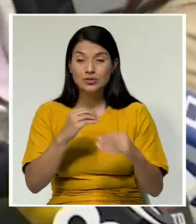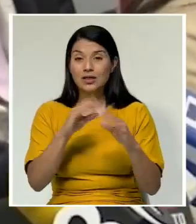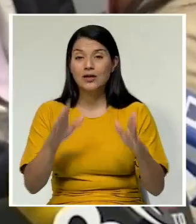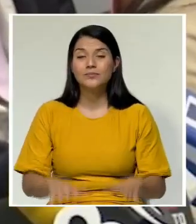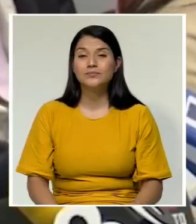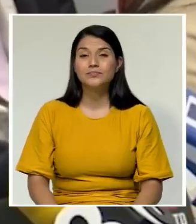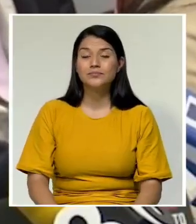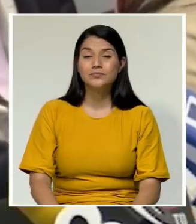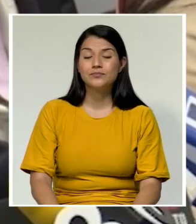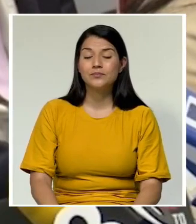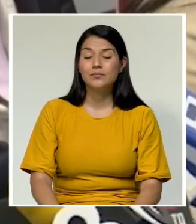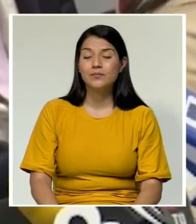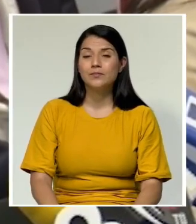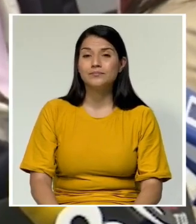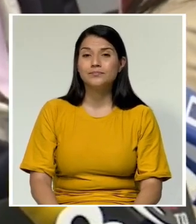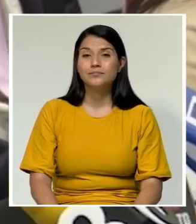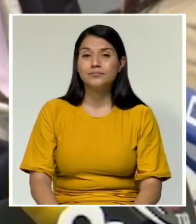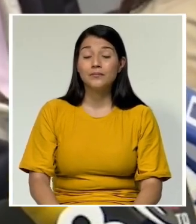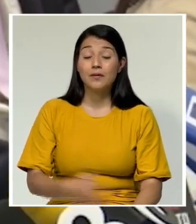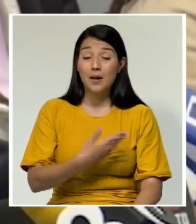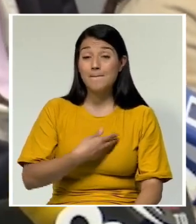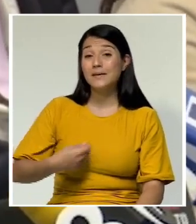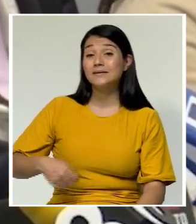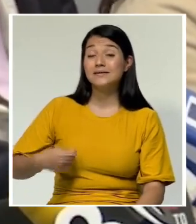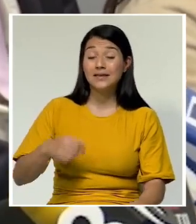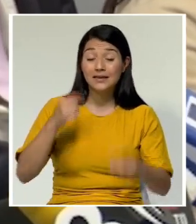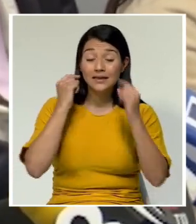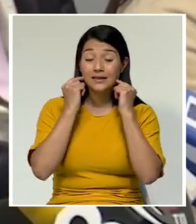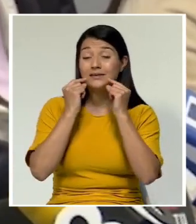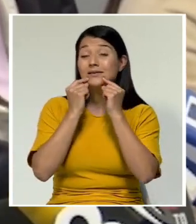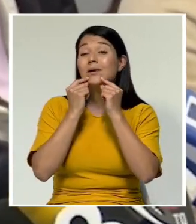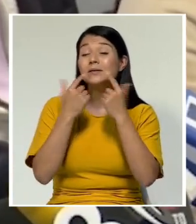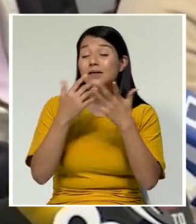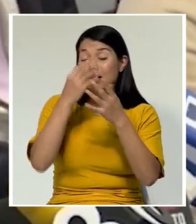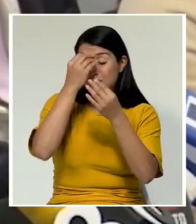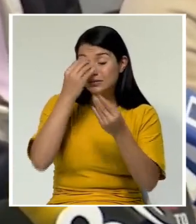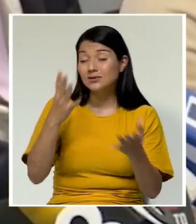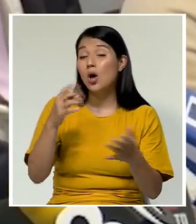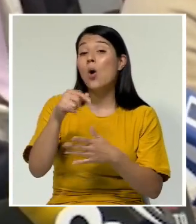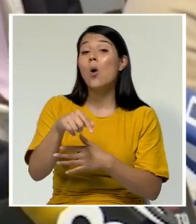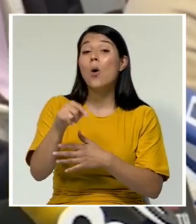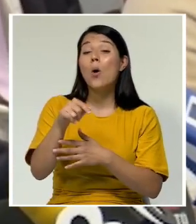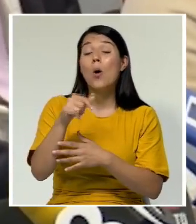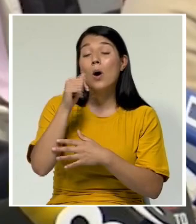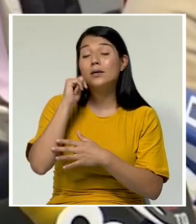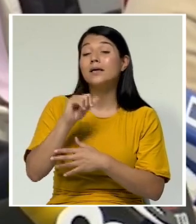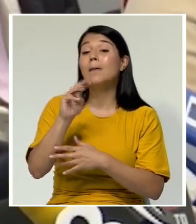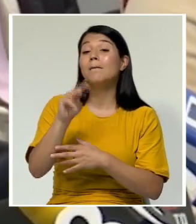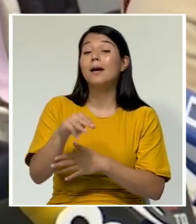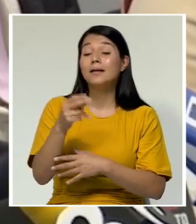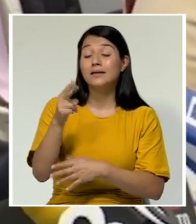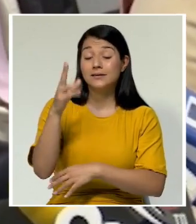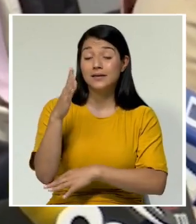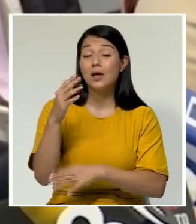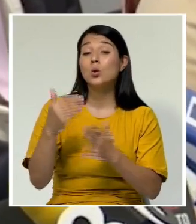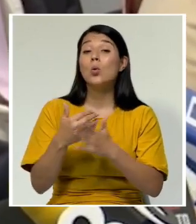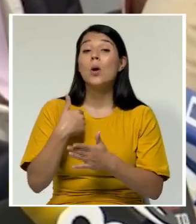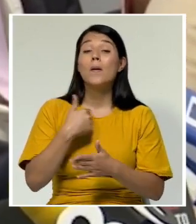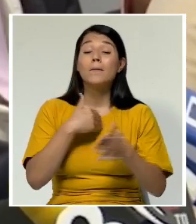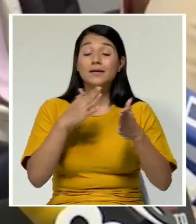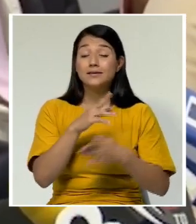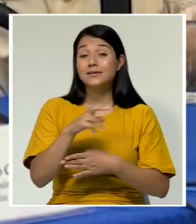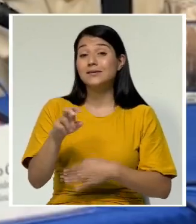ruta 27. Un proyecto que el gobierno de Carlos Alvarado decidió dejar de lado fue la construcción del nuevo aeropuerto en Orotina, el cual había sido